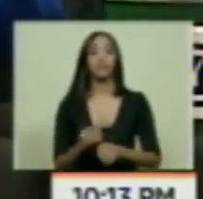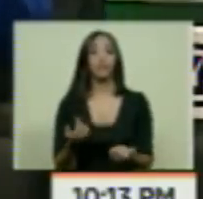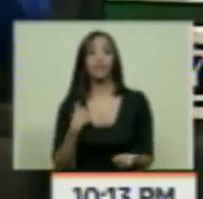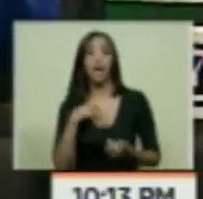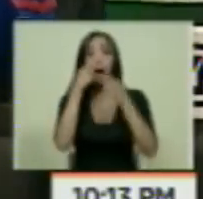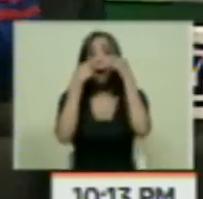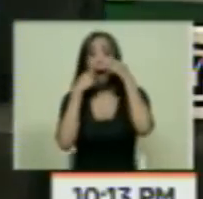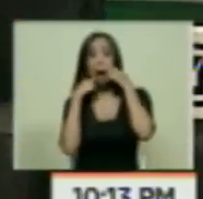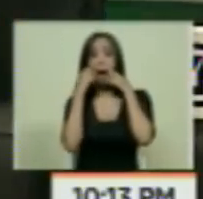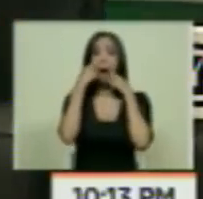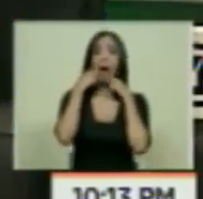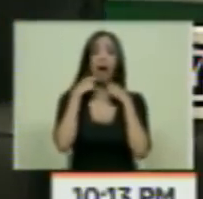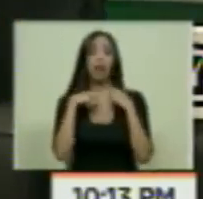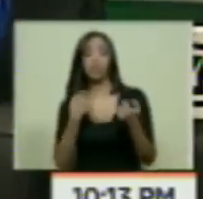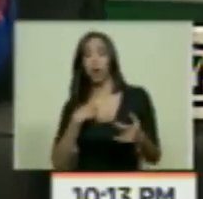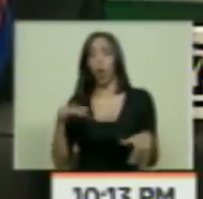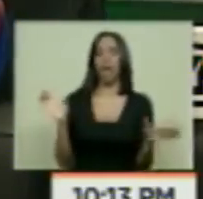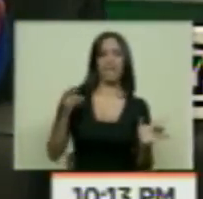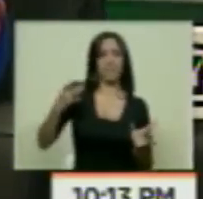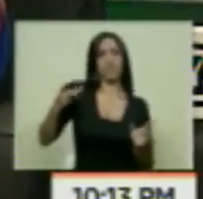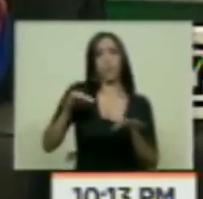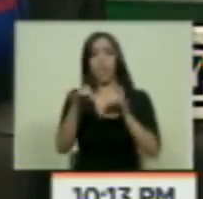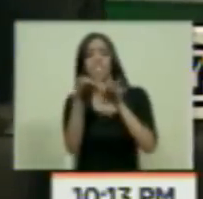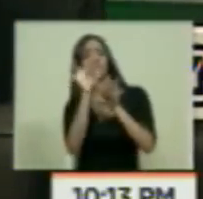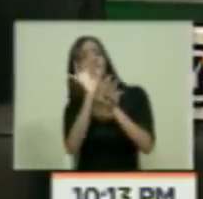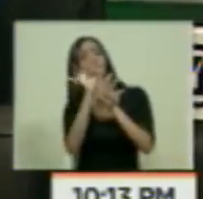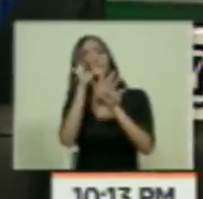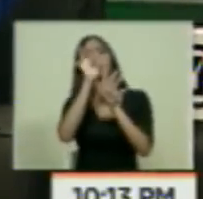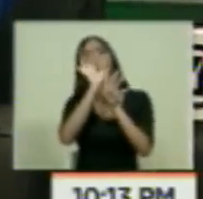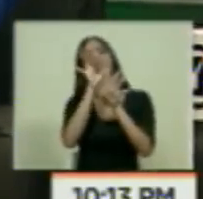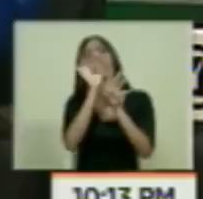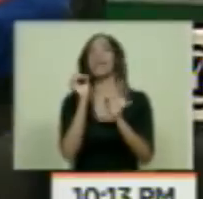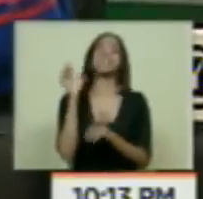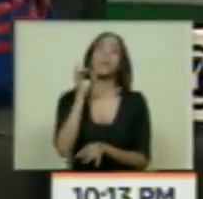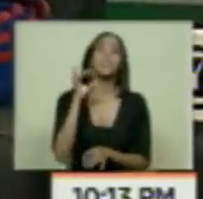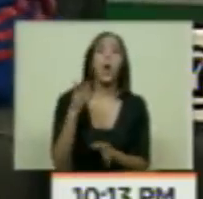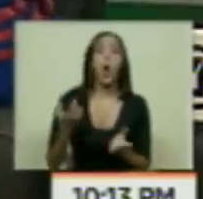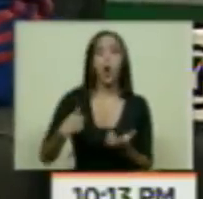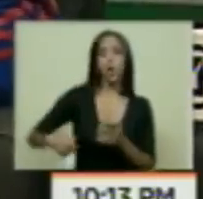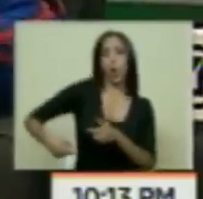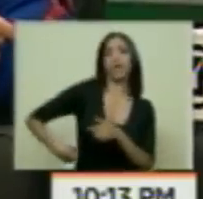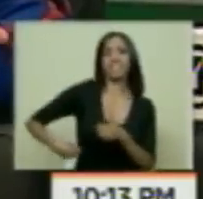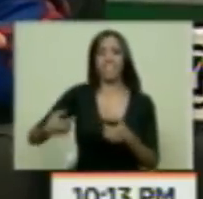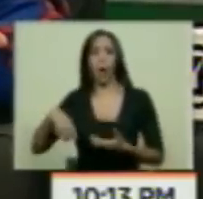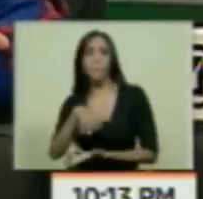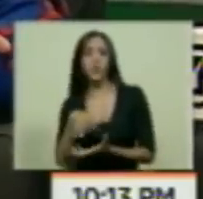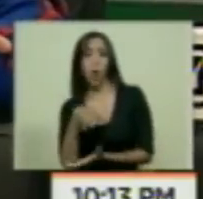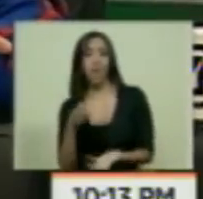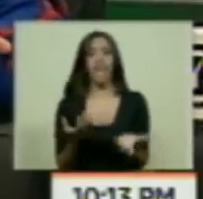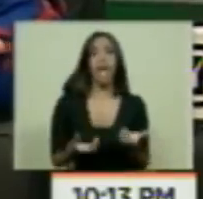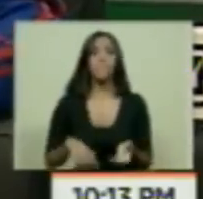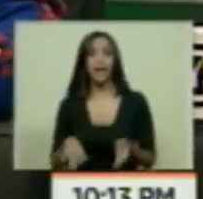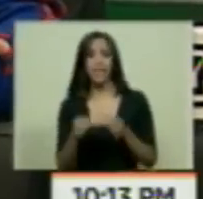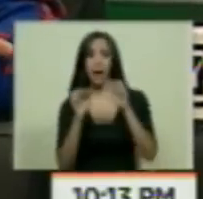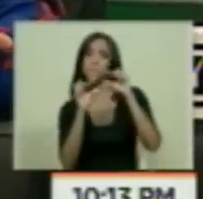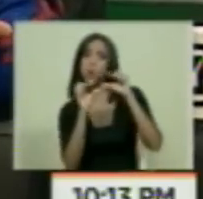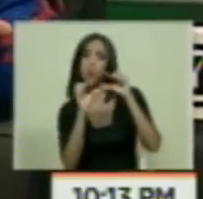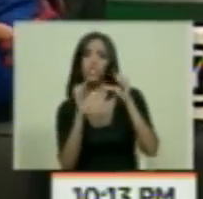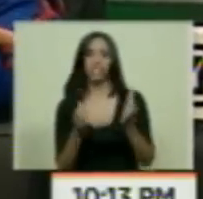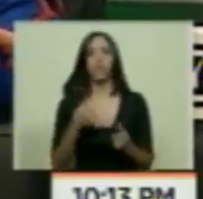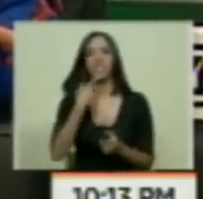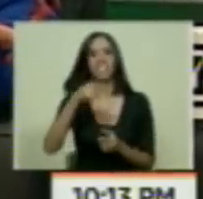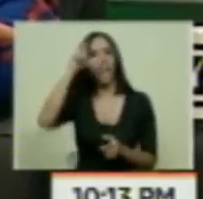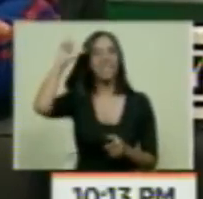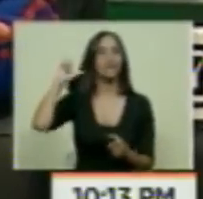quejarse, no empezó a decir, no, que me duele la uña, que me salió un uñero, que me salió un apéndice, que tengo problemas en la próstata, como decía el señor Ledesma, para